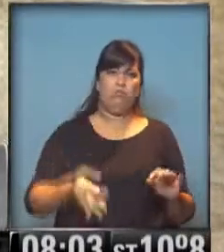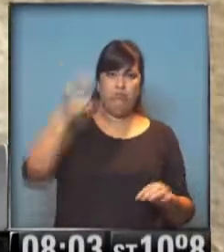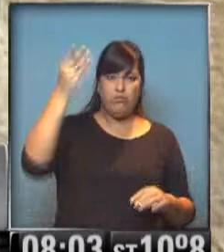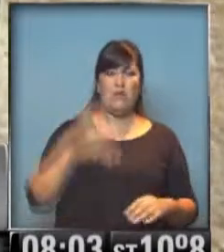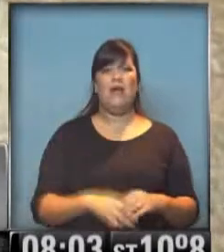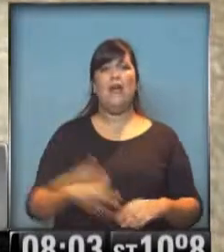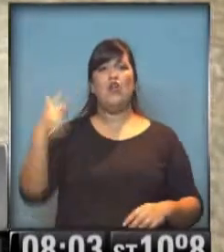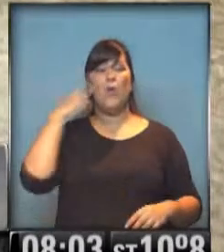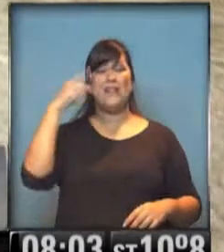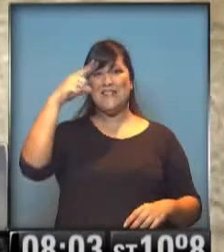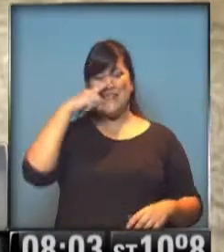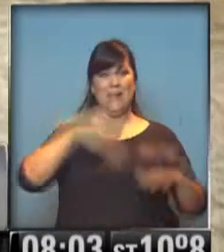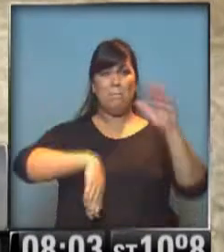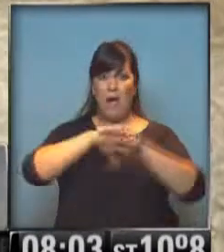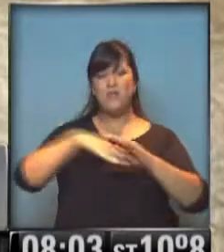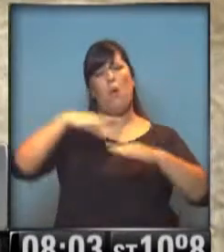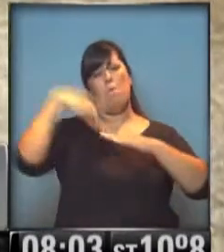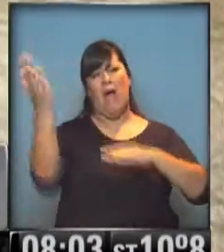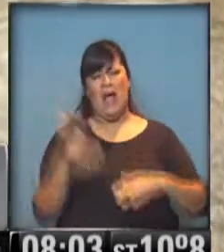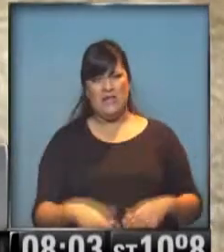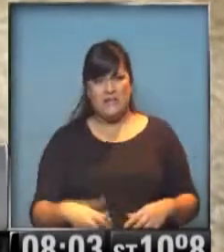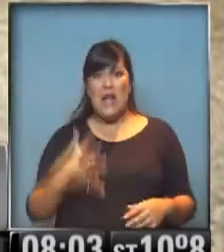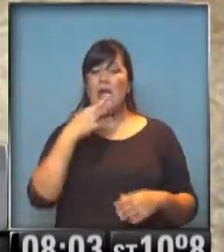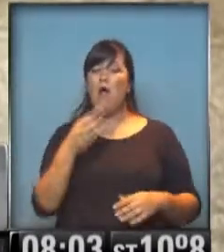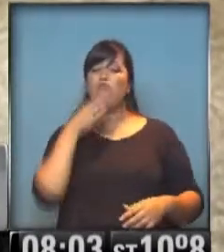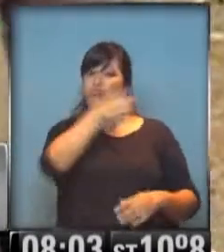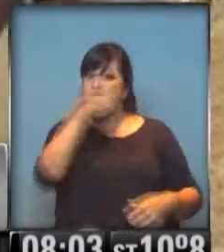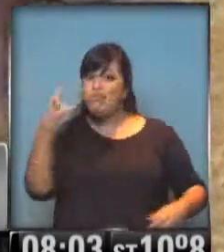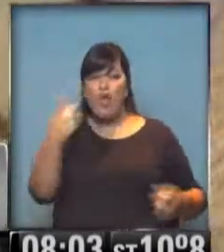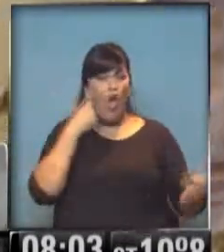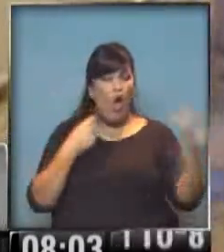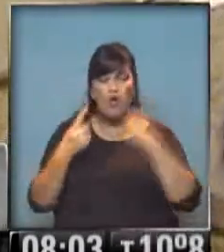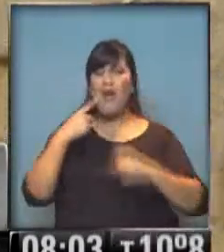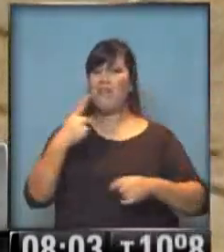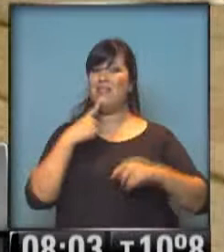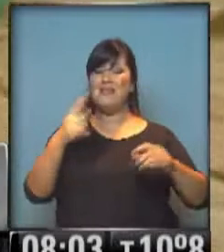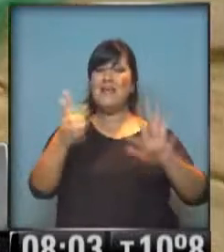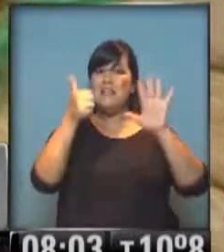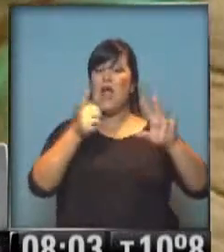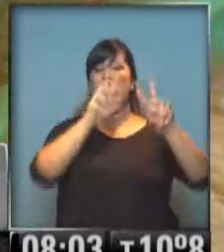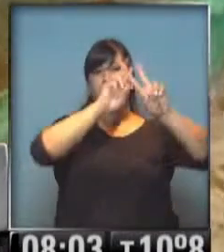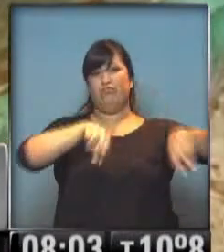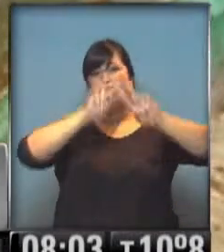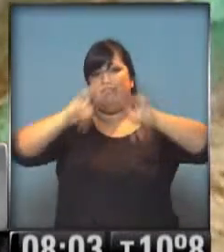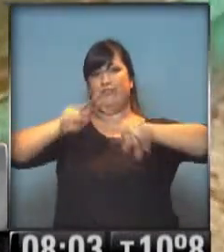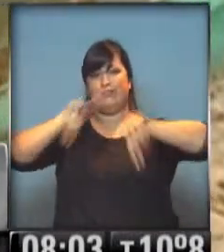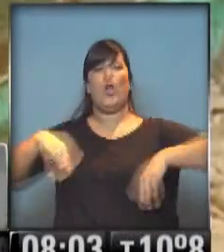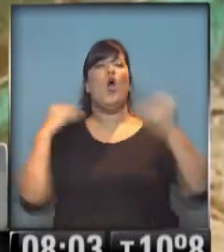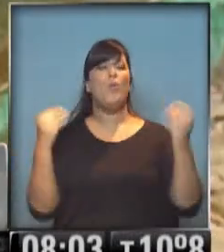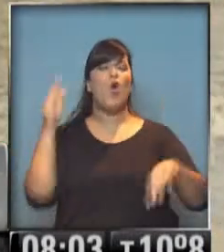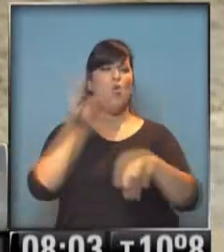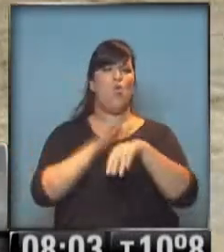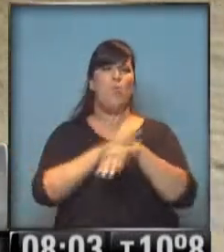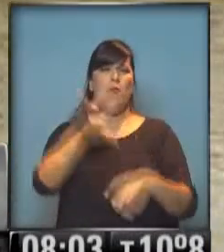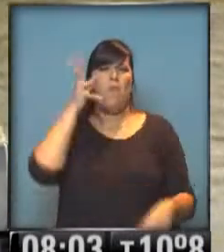de 97 pesos de los operativos realizados 6 concluyeron en clausuras por sobreprecios o desabastecimiento